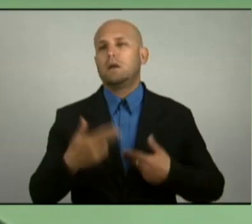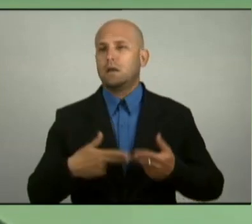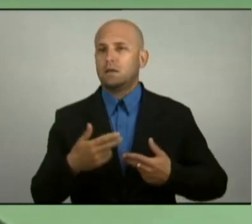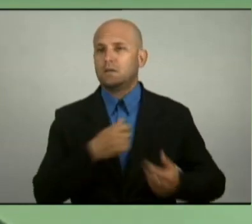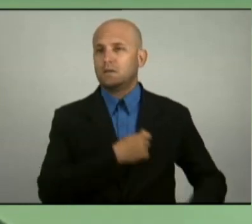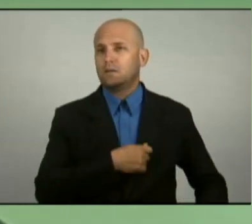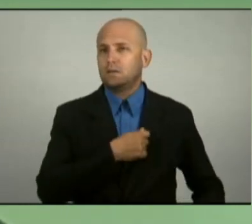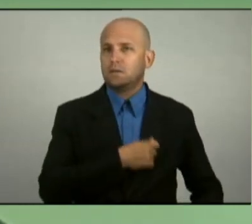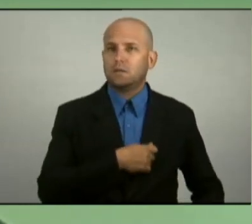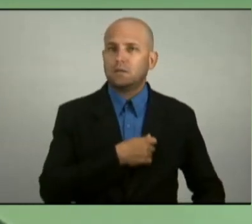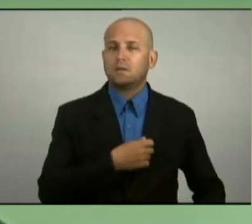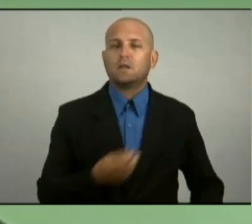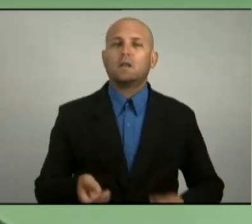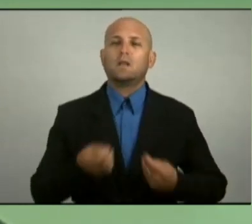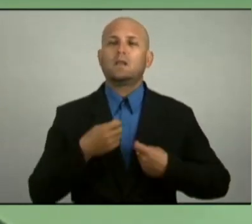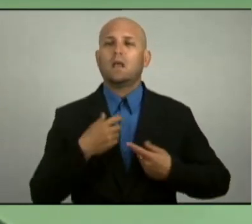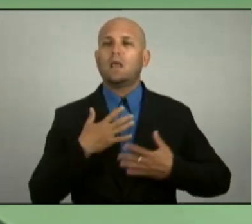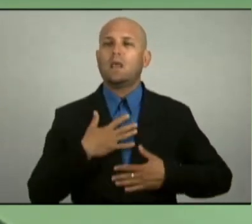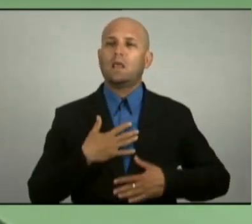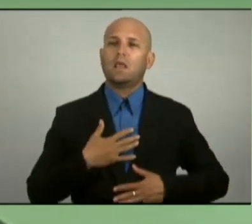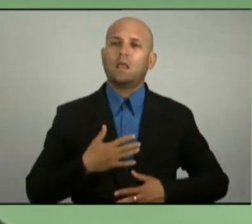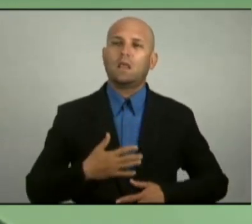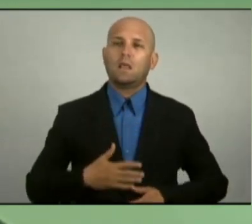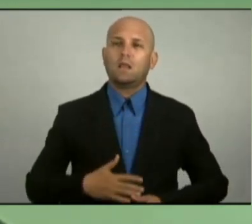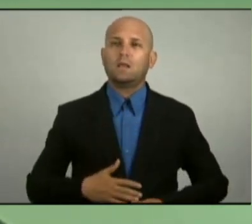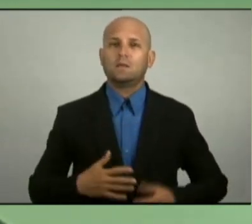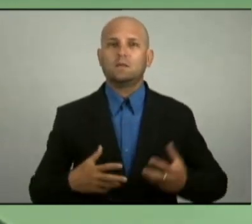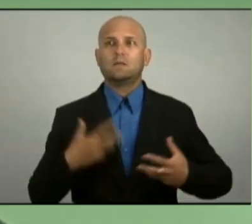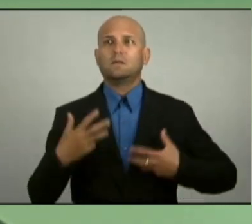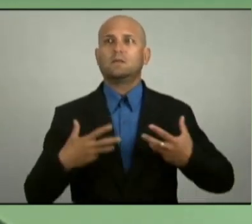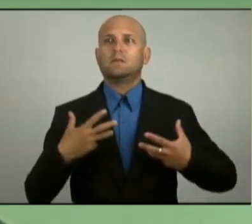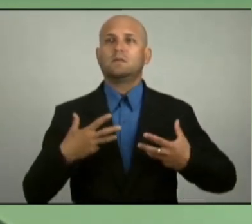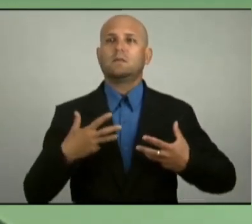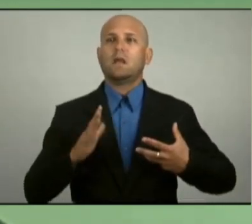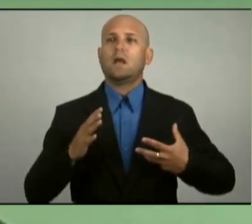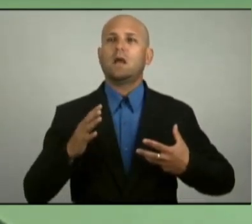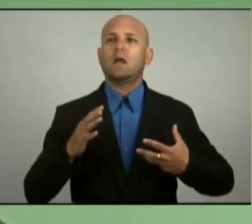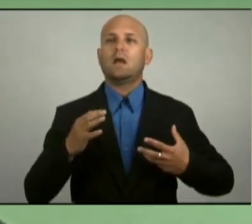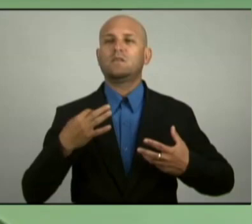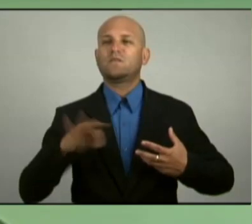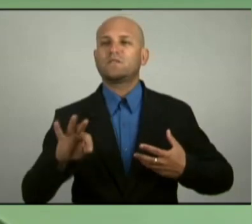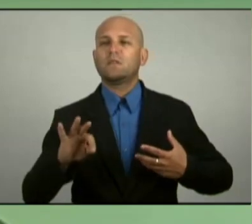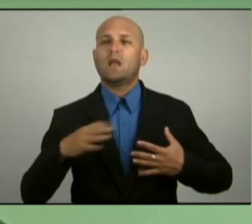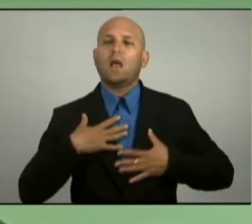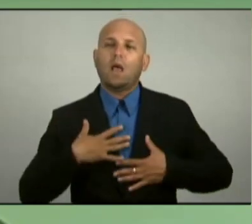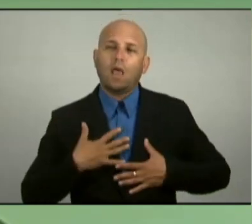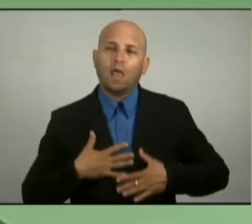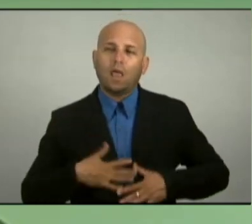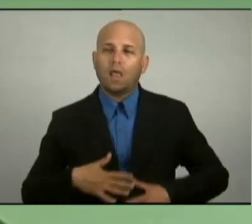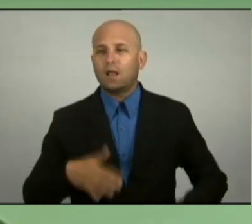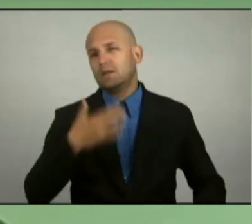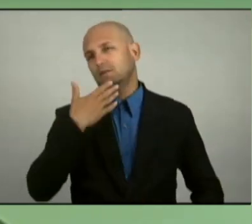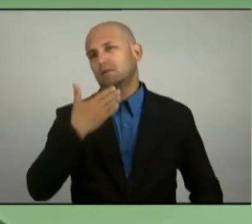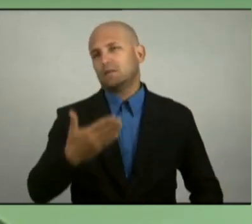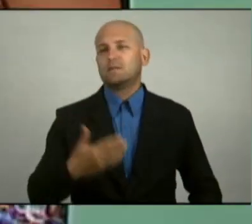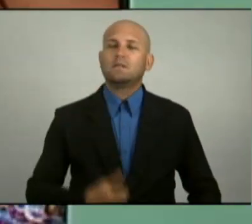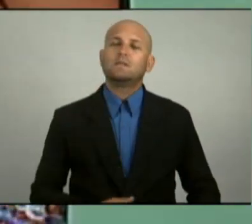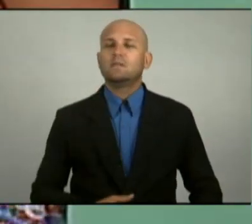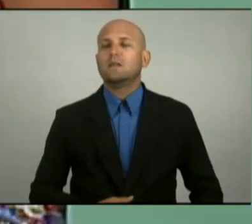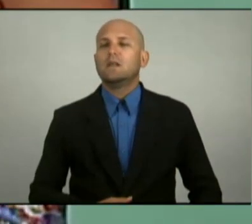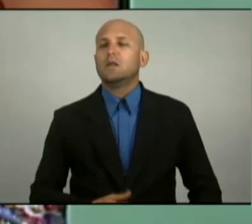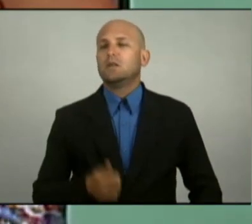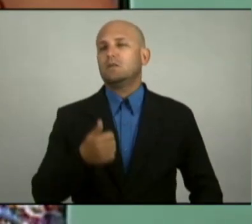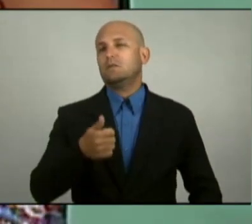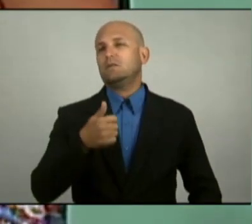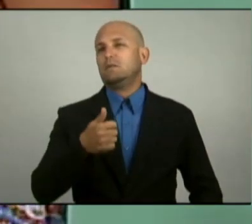amor Hacer el amor es relajante también porque tiene una fase de excitación pero después tiene una fase de relajación vamos a seguir